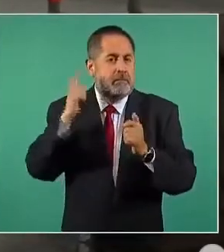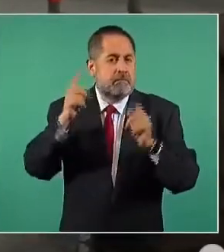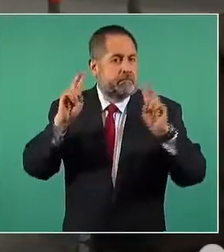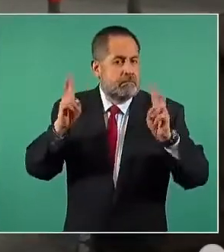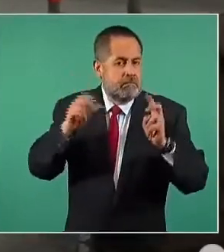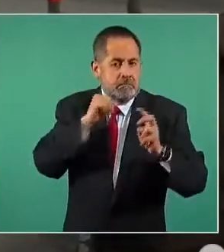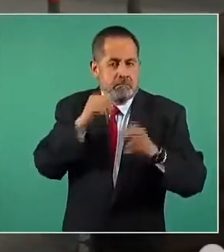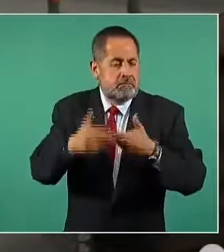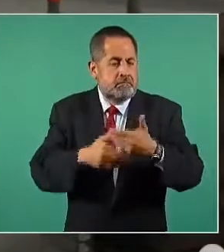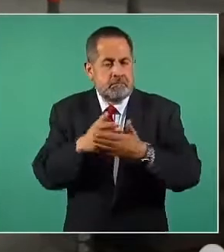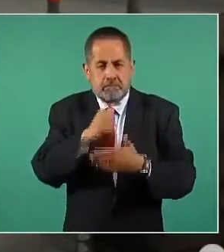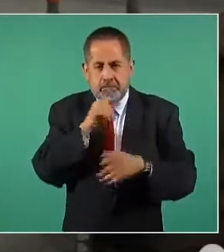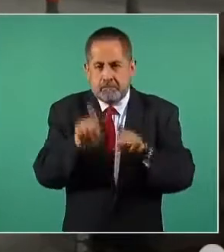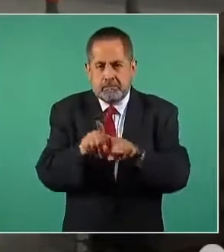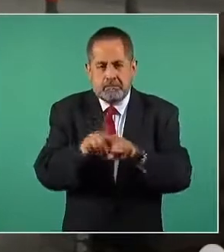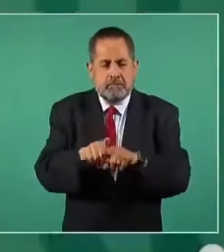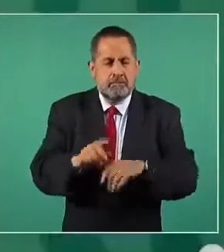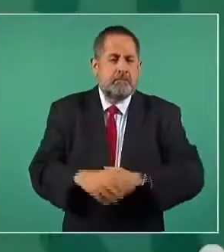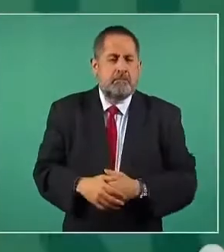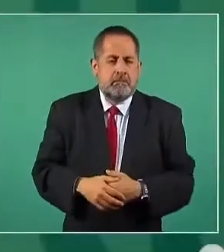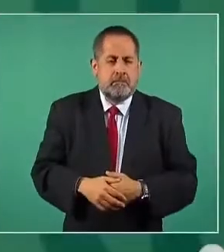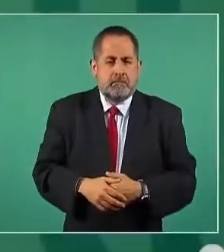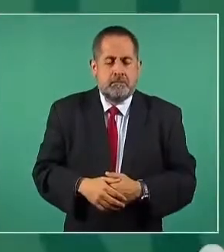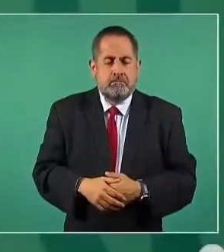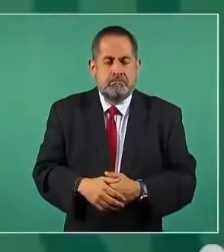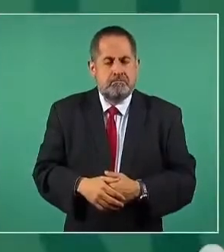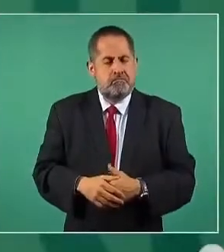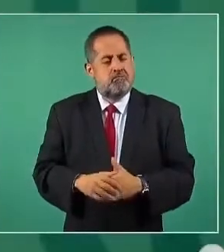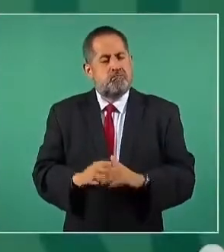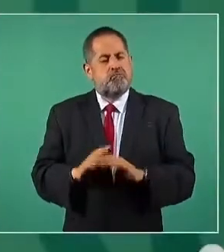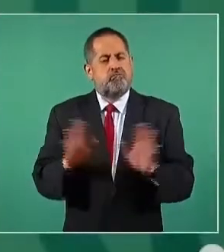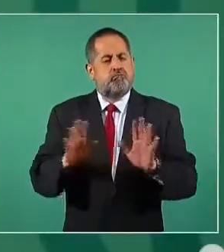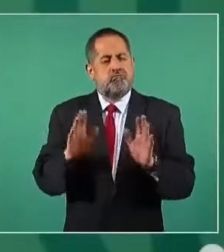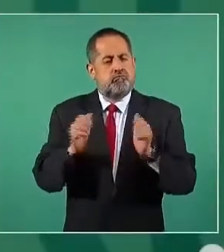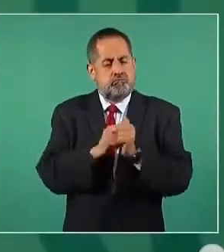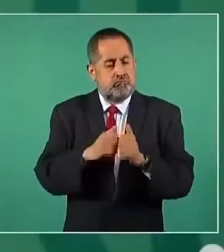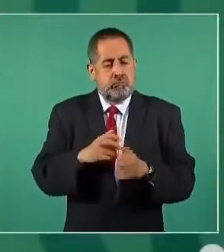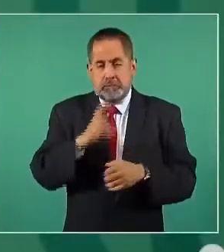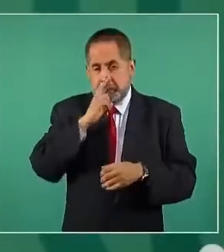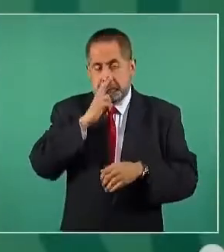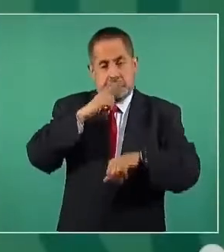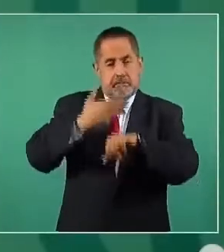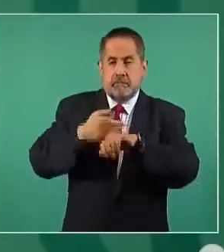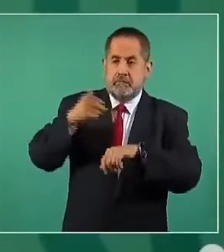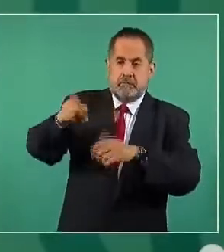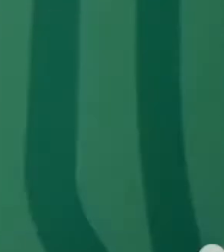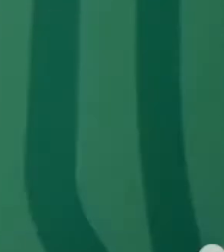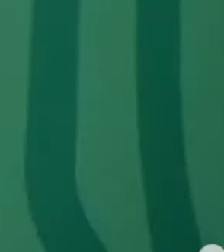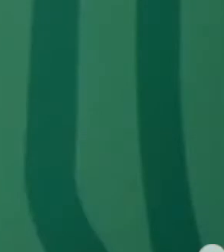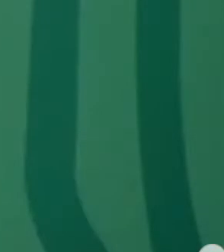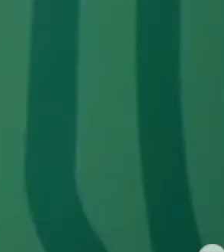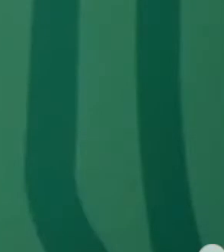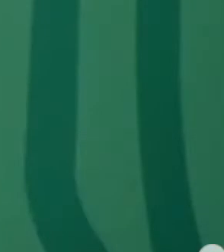tampoco un avance en materia de... No, pero pues corresponde a